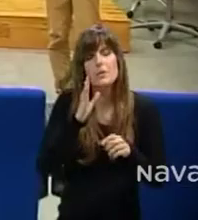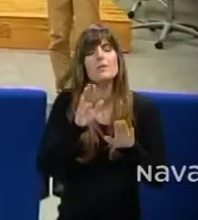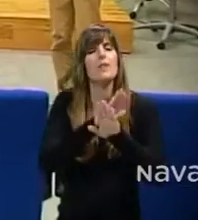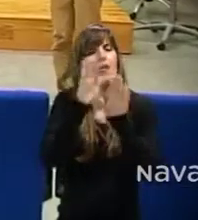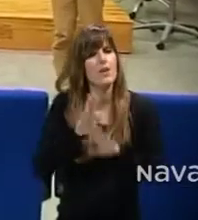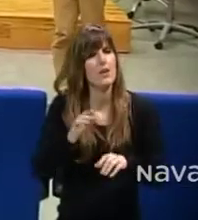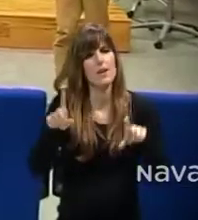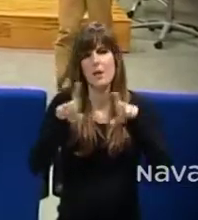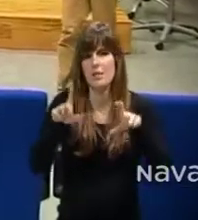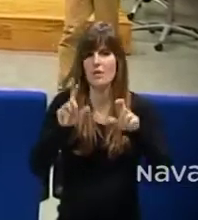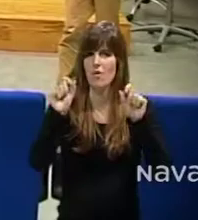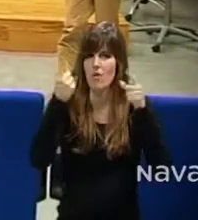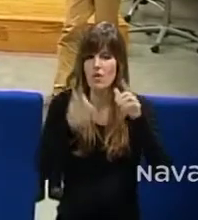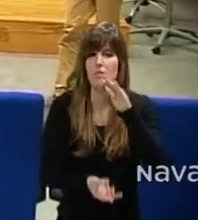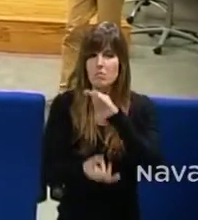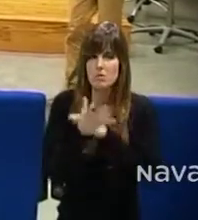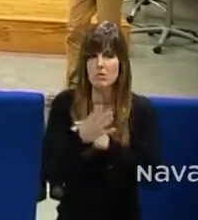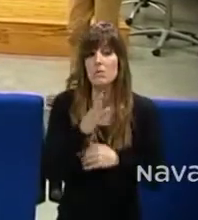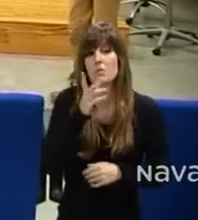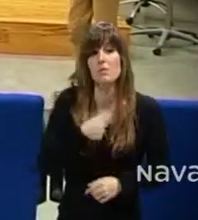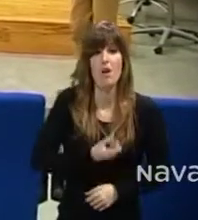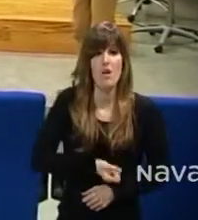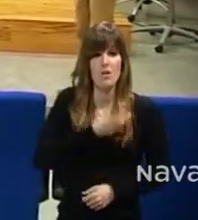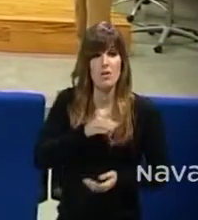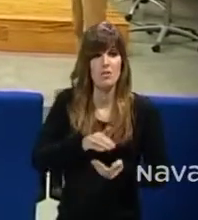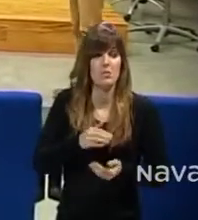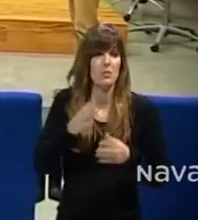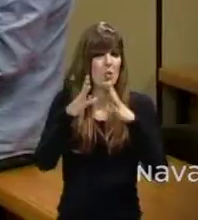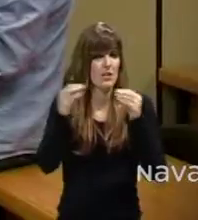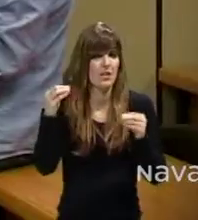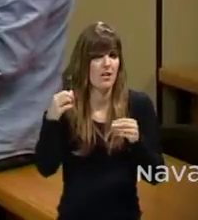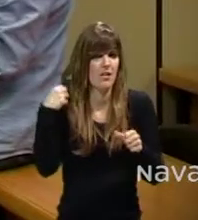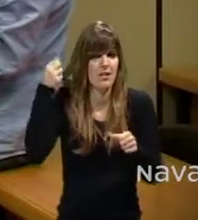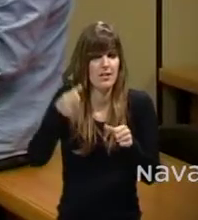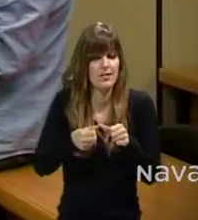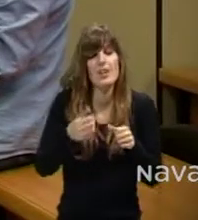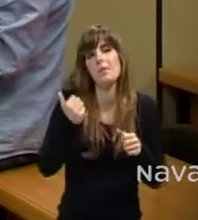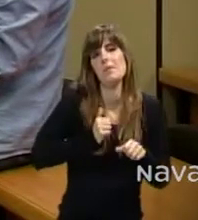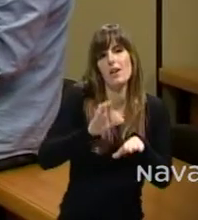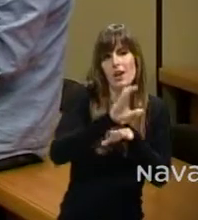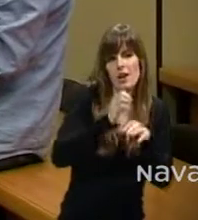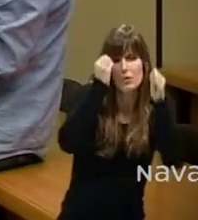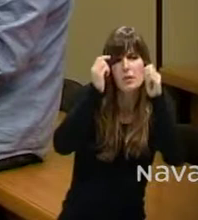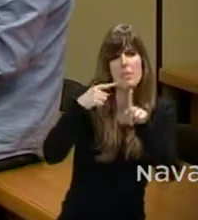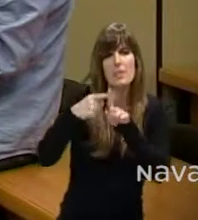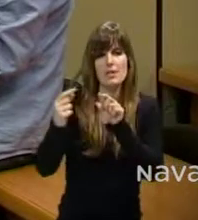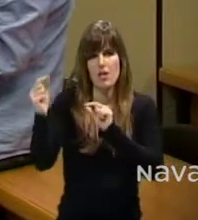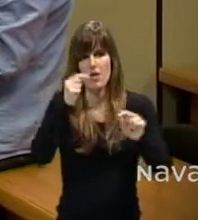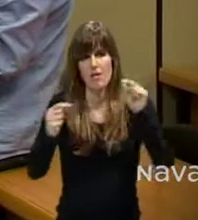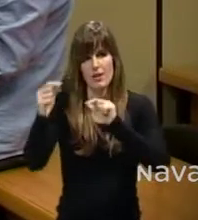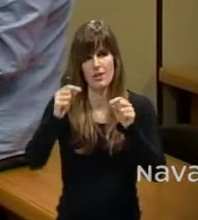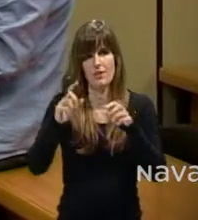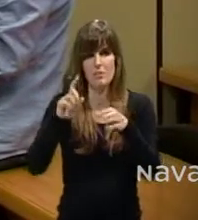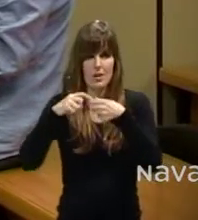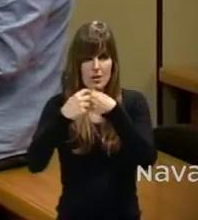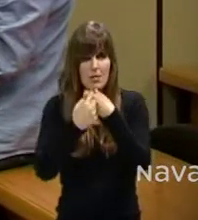más allá, hacer un poco un modo de vida de algo que llevamos trabajando en la Universidad de manera paralela a nuestra carrera, pero en los últimos años a lo que le hemos